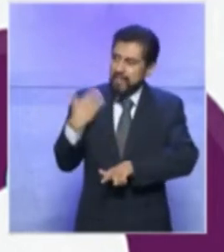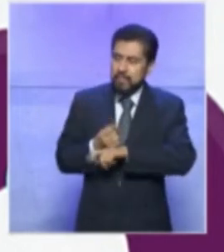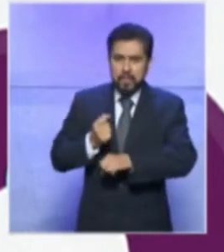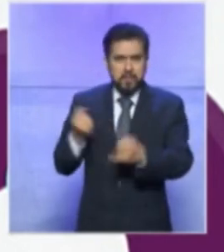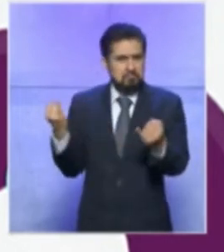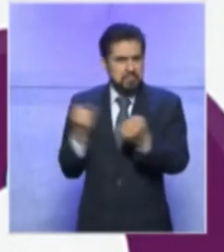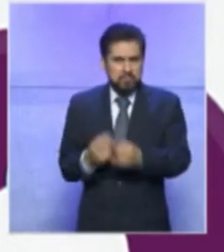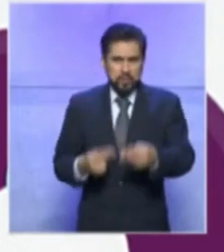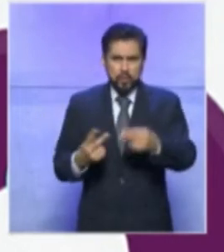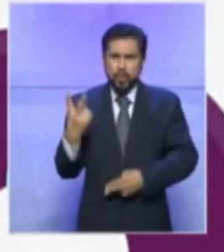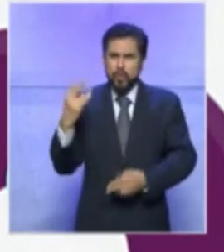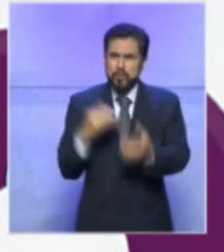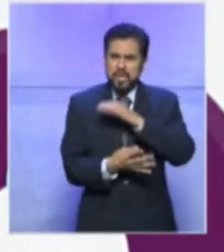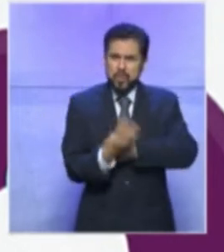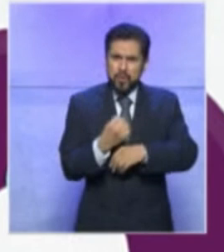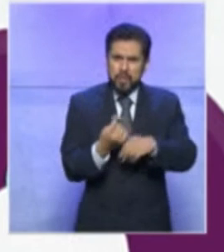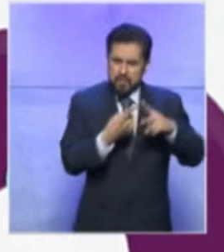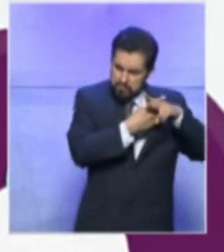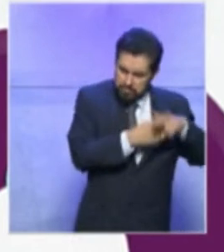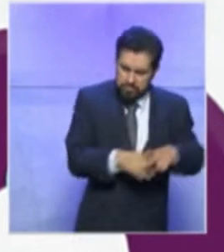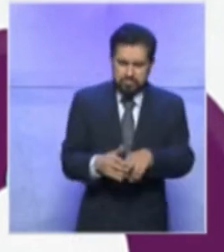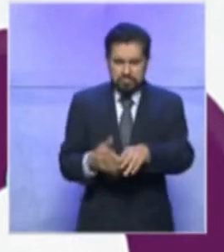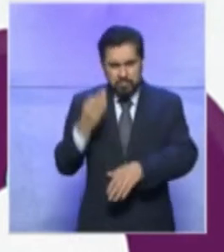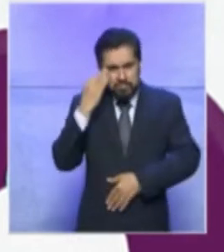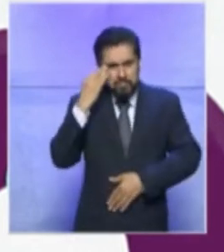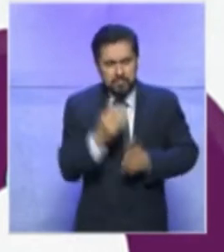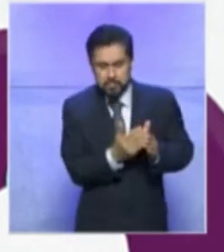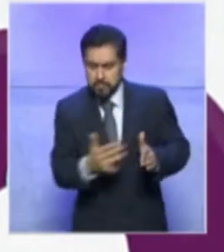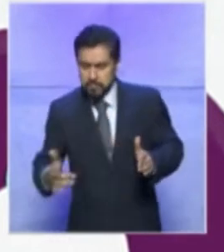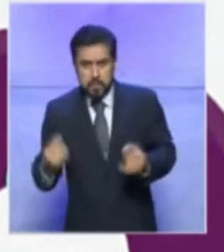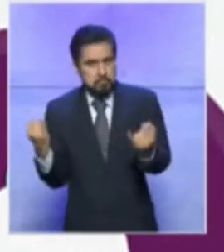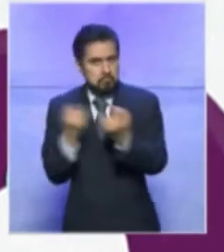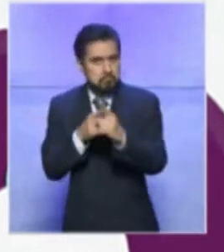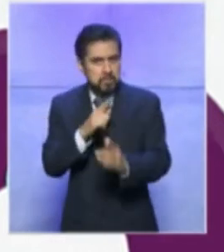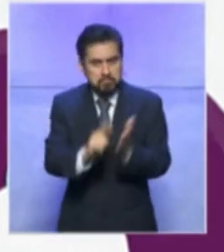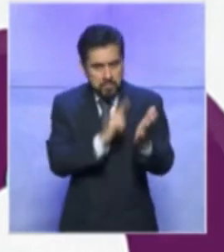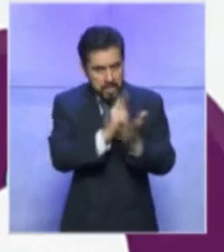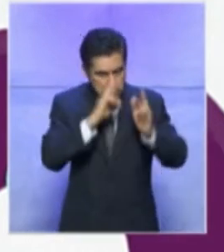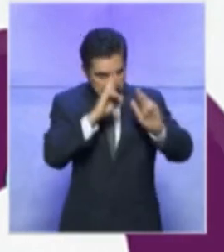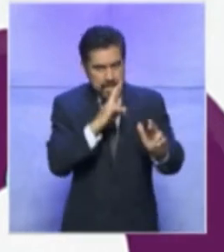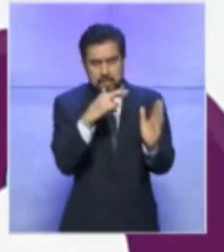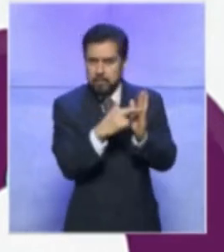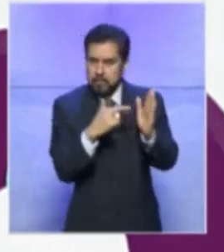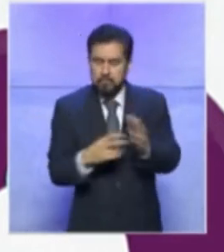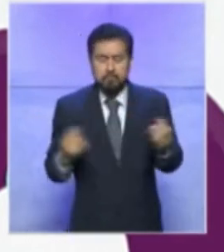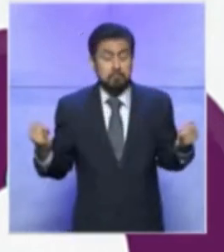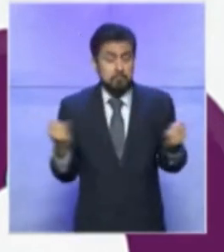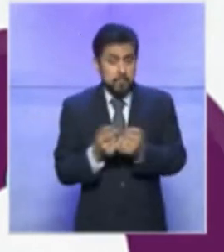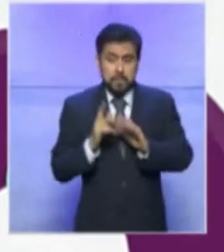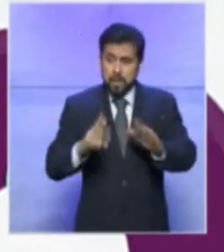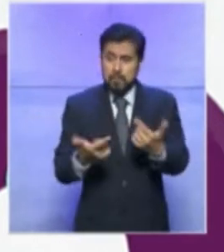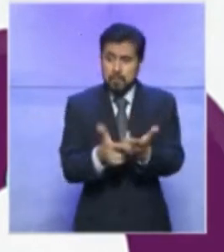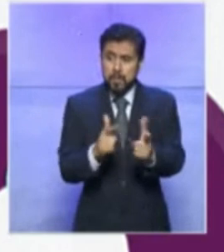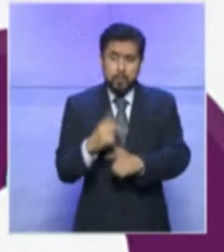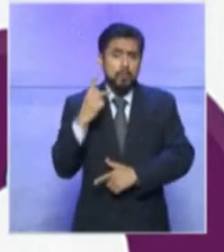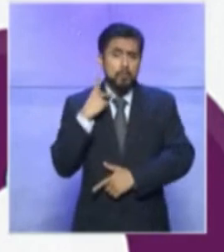desde el año 2009. Esto es, que el texto constitucional dispone que el límite de la sobrerrepresentación es aplicable a los partidos, no